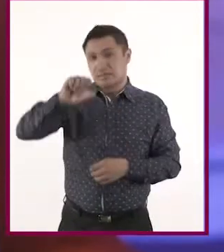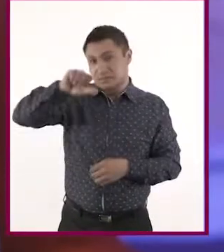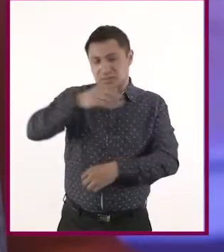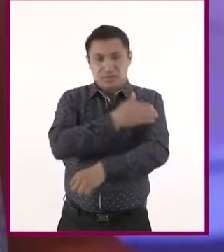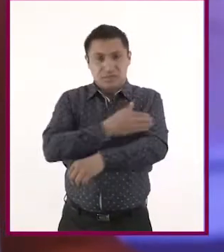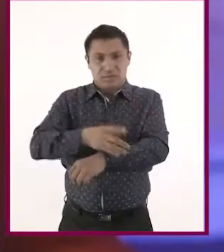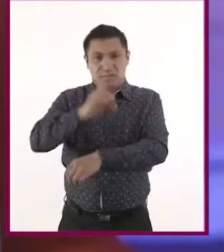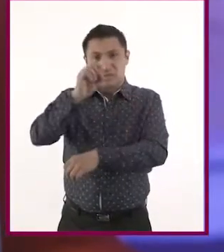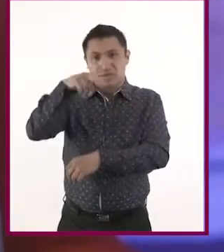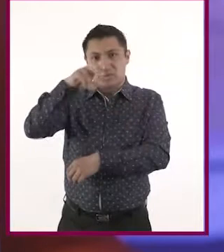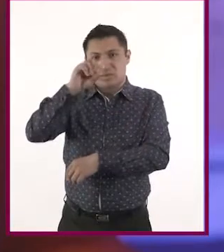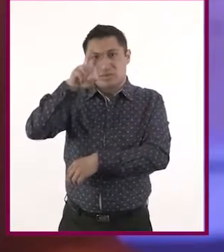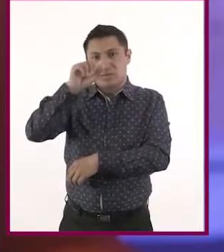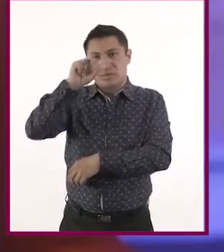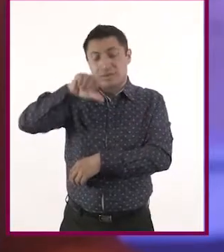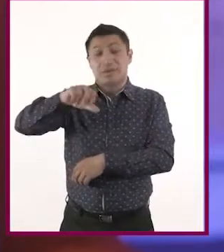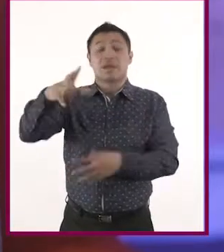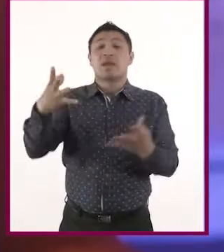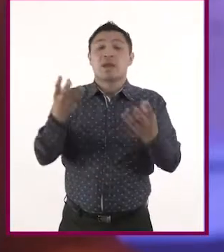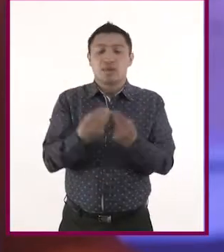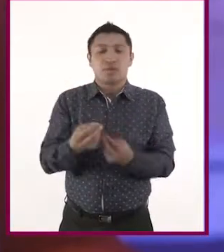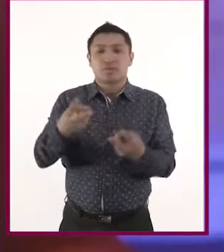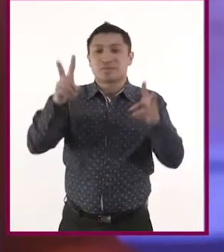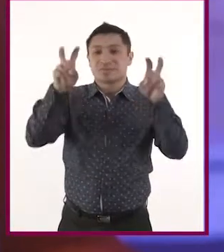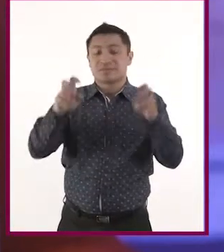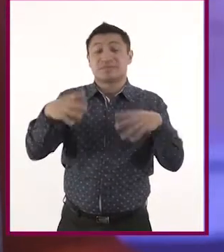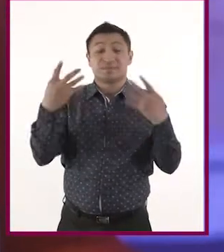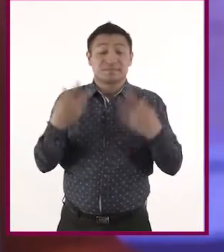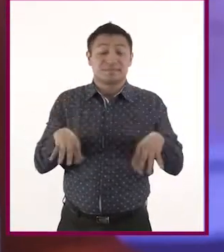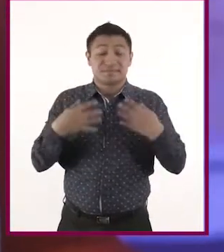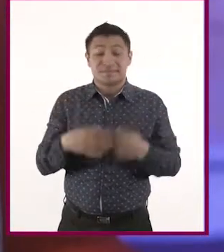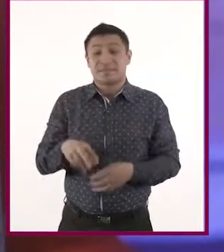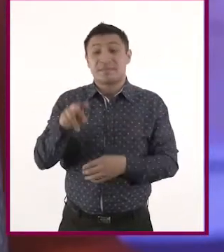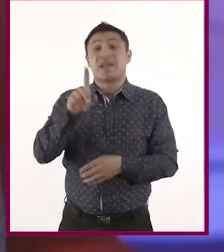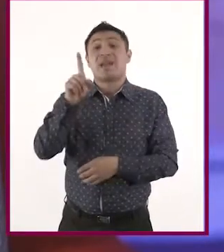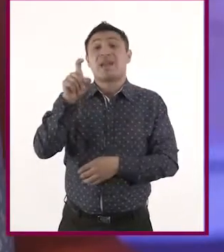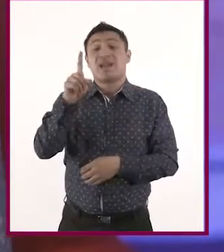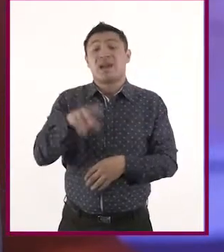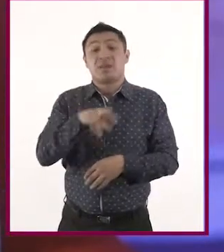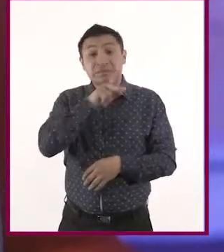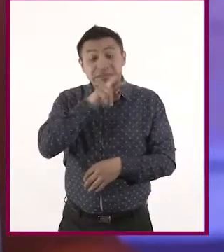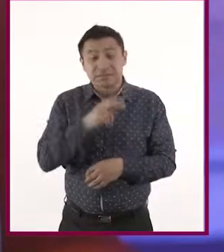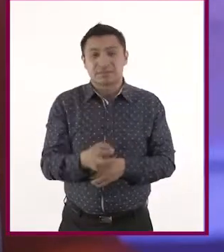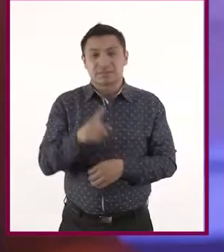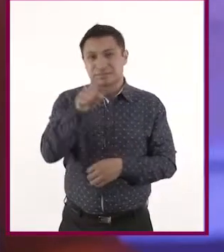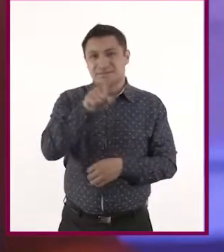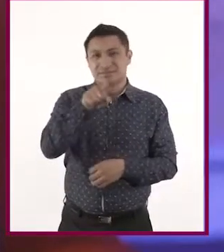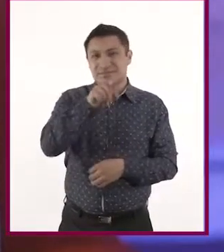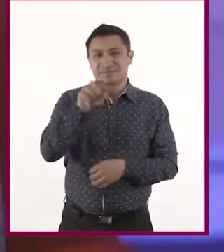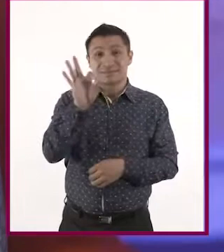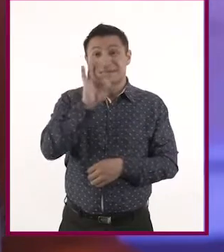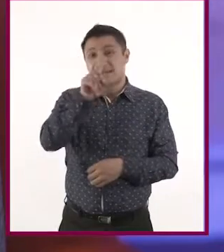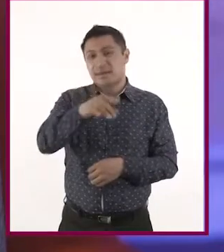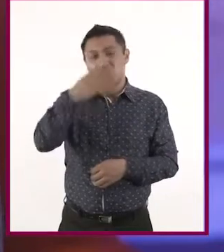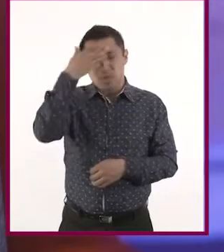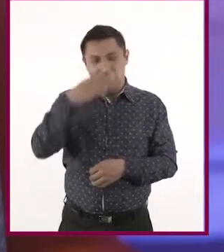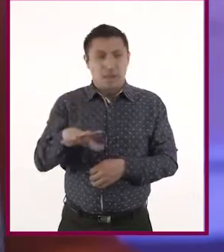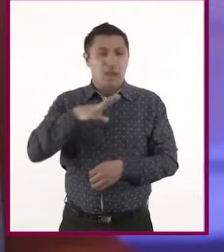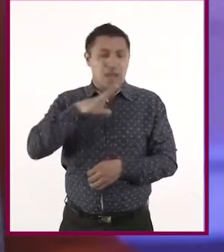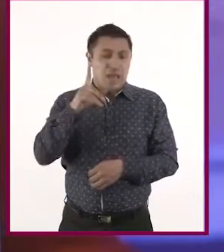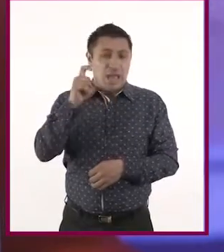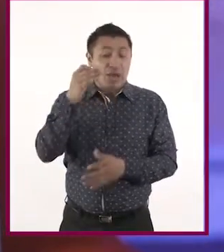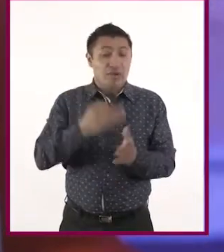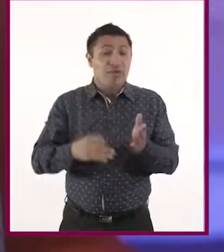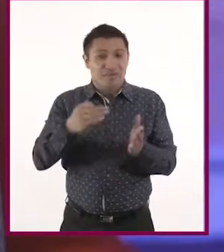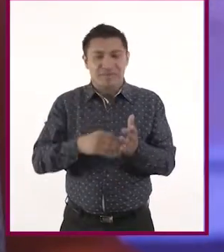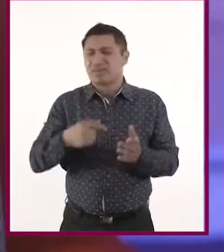les tenemos un tema que nos tiene muy preocupados, la escasez de agua. Seguramente han escuchado que nos estamos quedando sin agua. Yo también lo había escuchado.